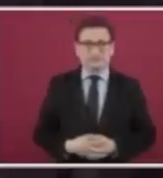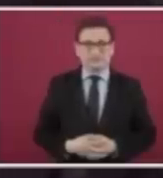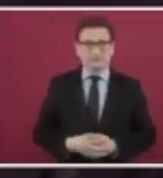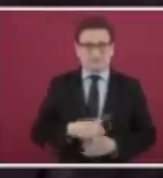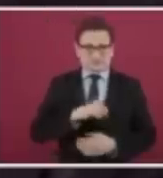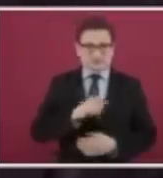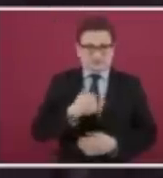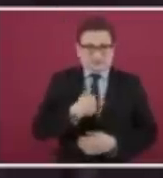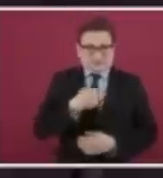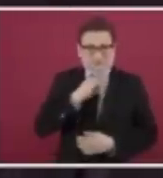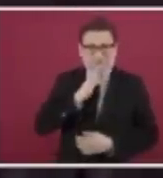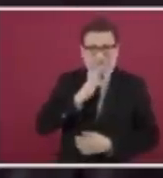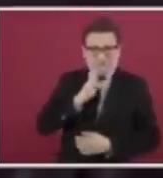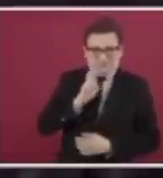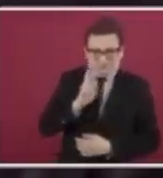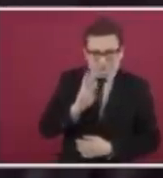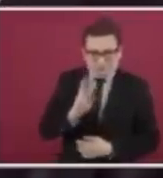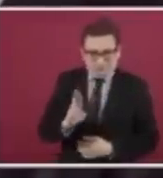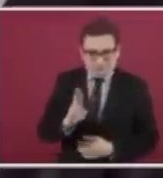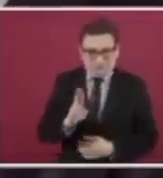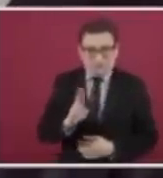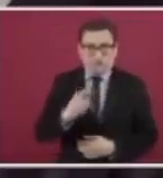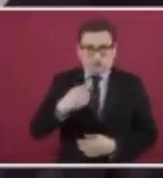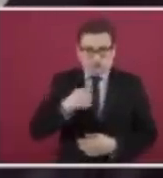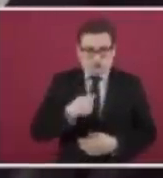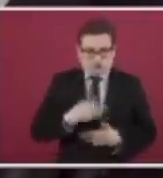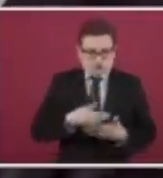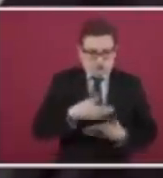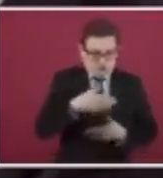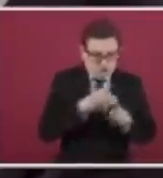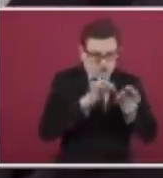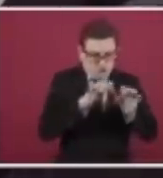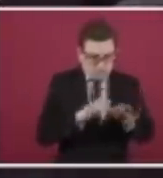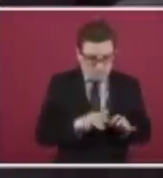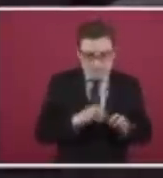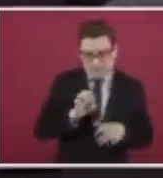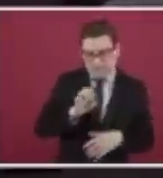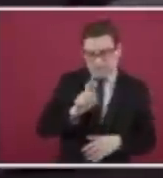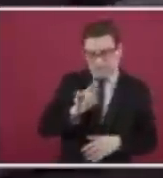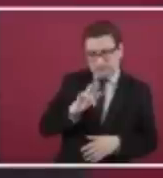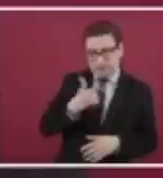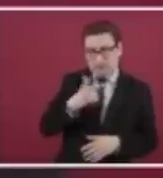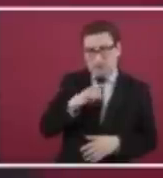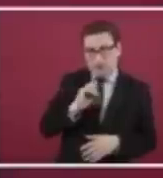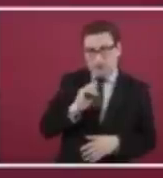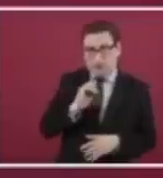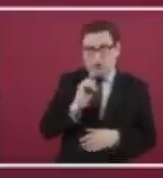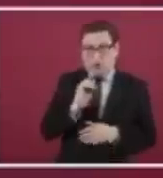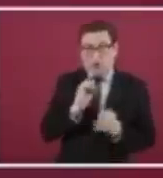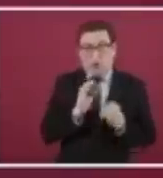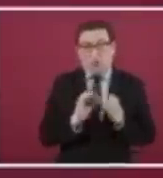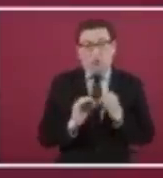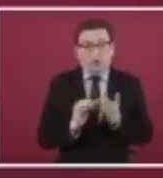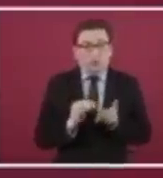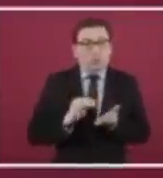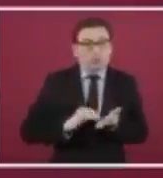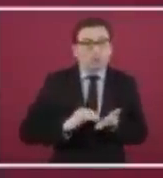contesté de que en el epílogo al final hablo de cómo veo el